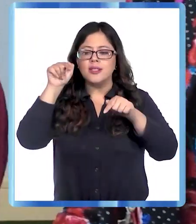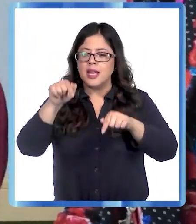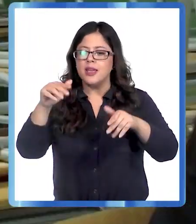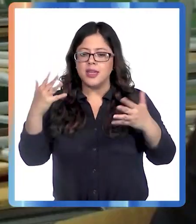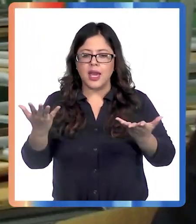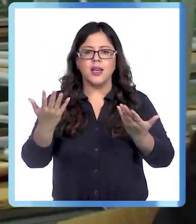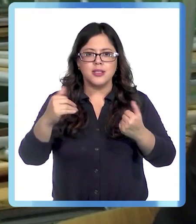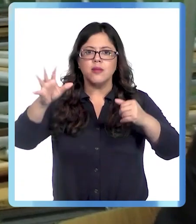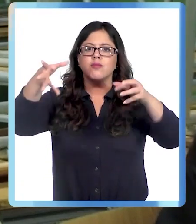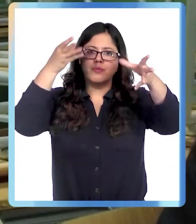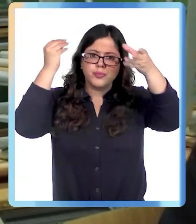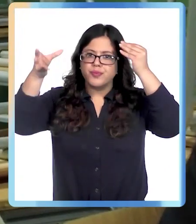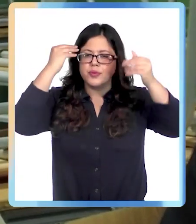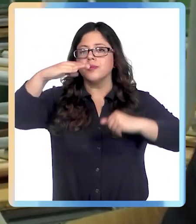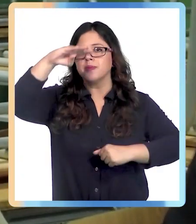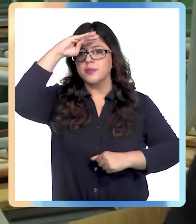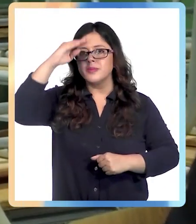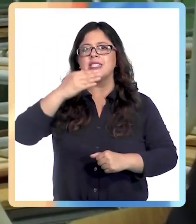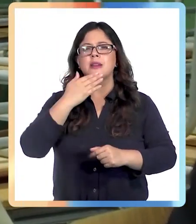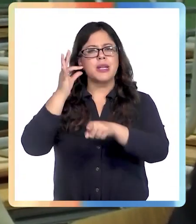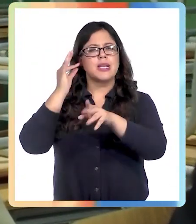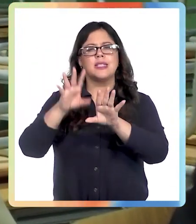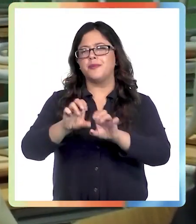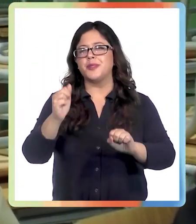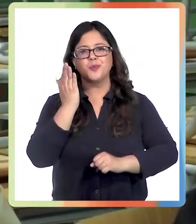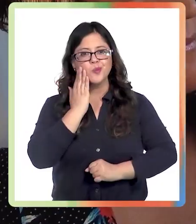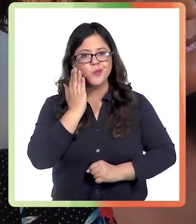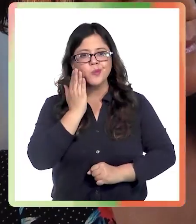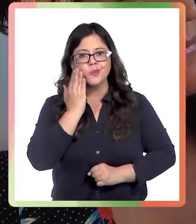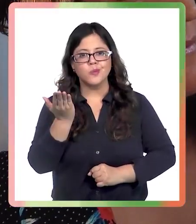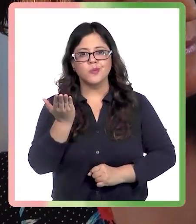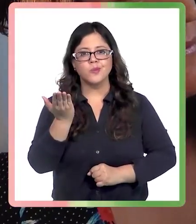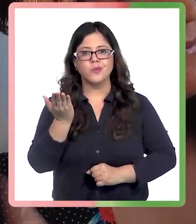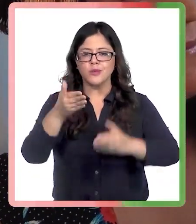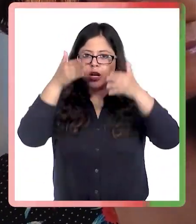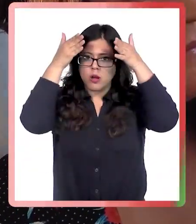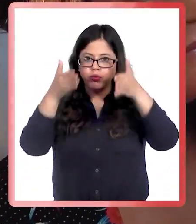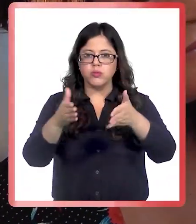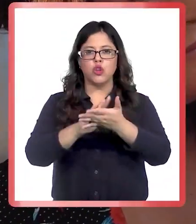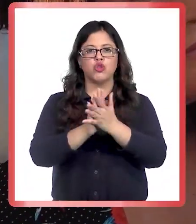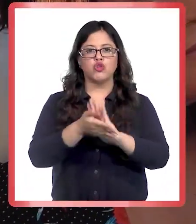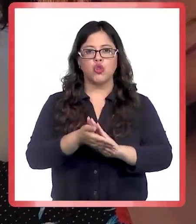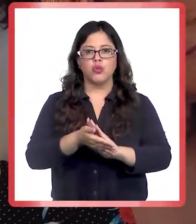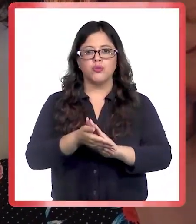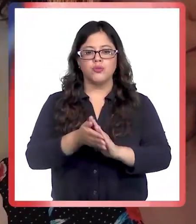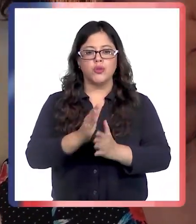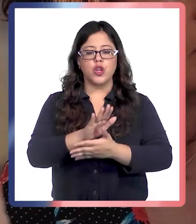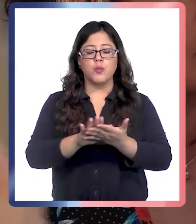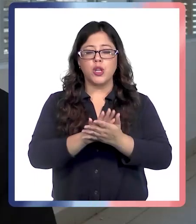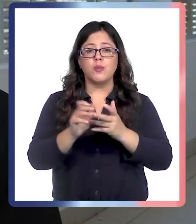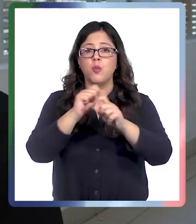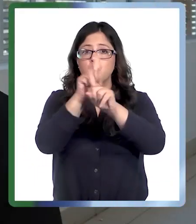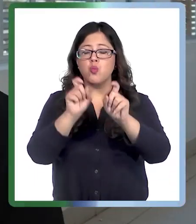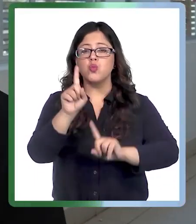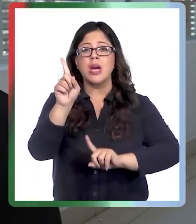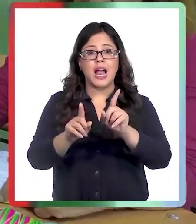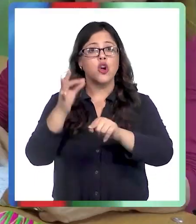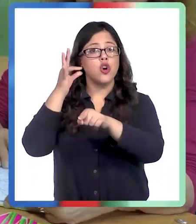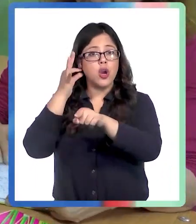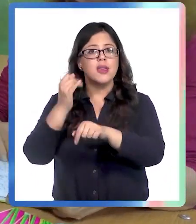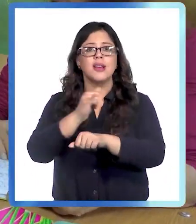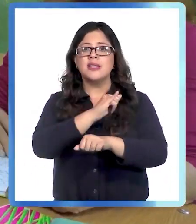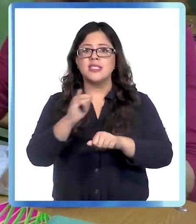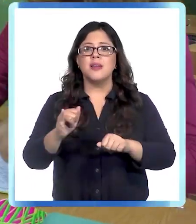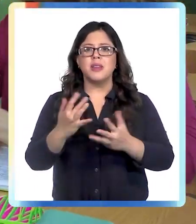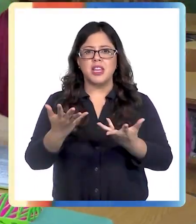juntando, digamos, experiencia. Además de que es súper comprometida y simpática, siempre está atenta a todo. Y cuando uno quiere preguntarle algo, ella